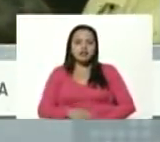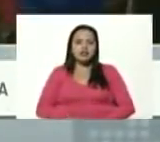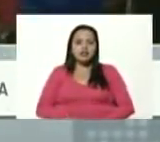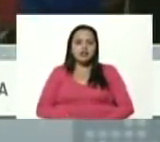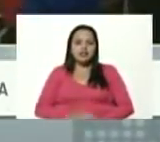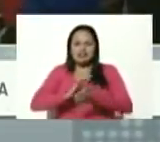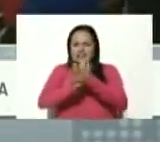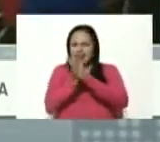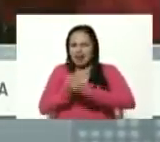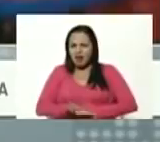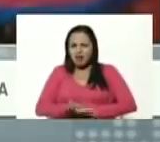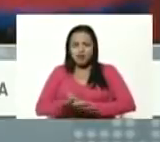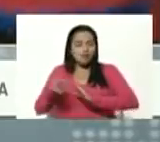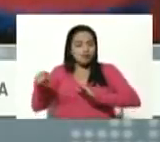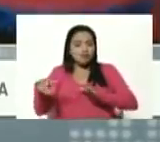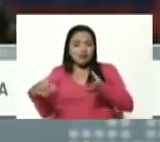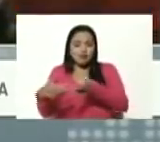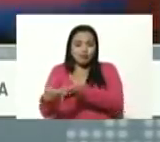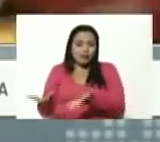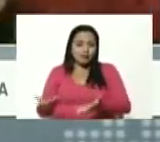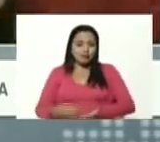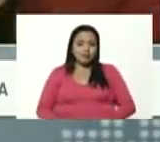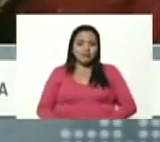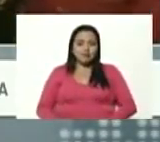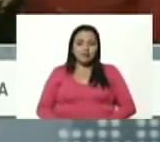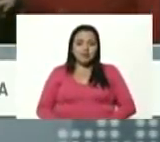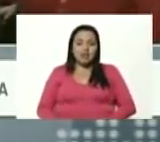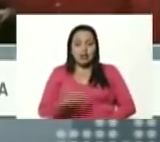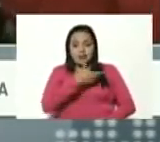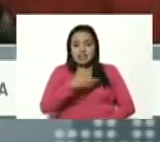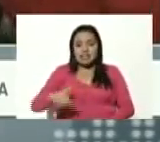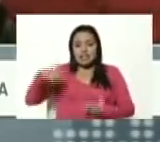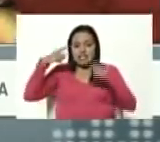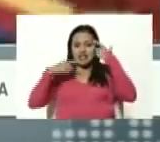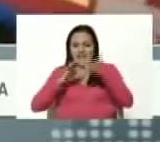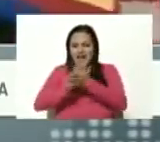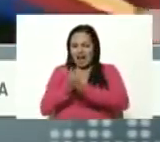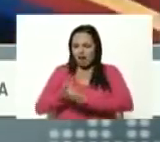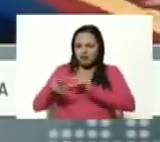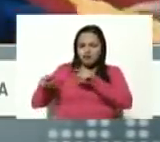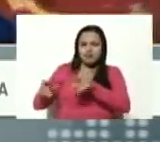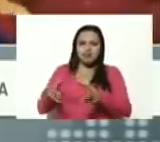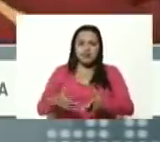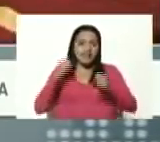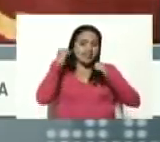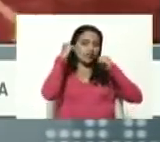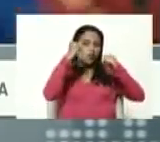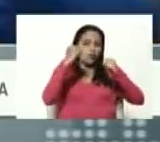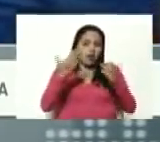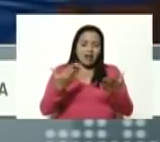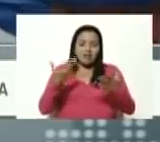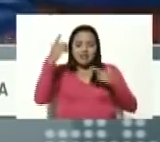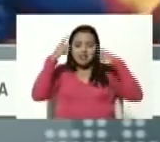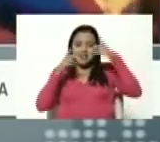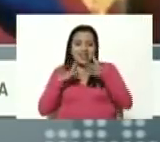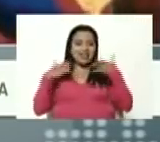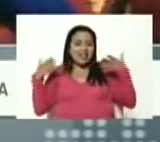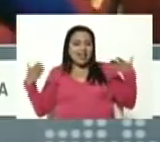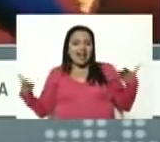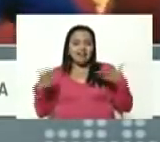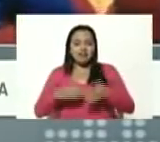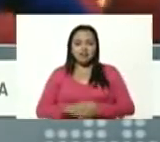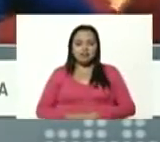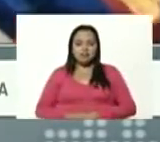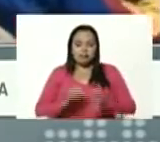por encima a Hugo Chávez, nuestro comandante infinito. Una victoria gigantesca,